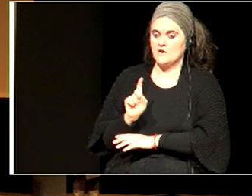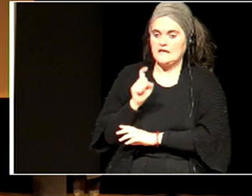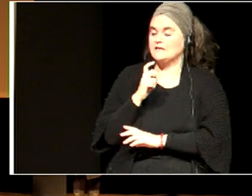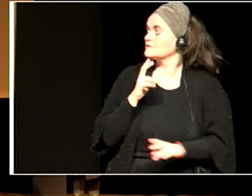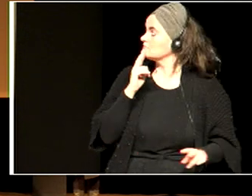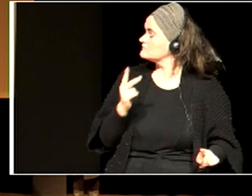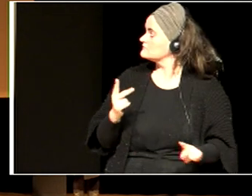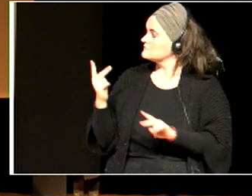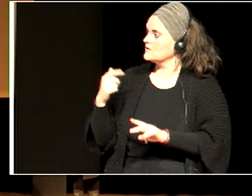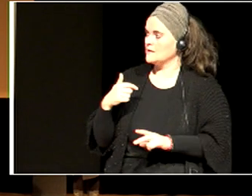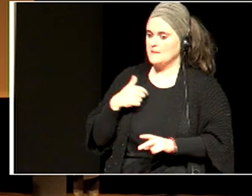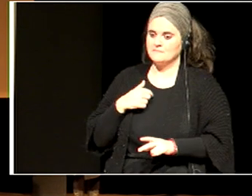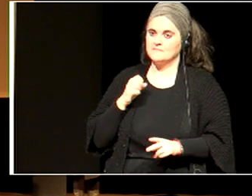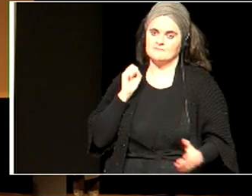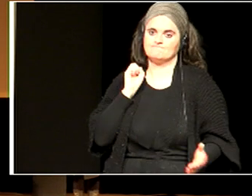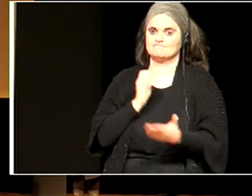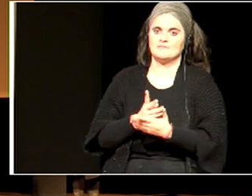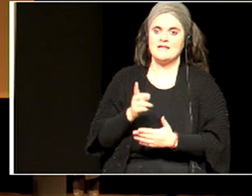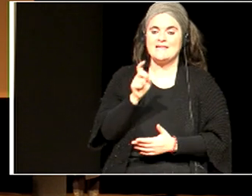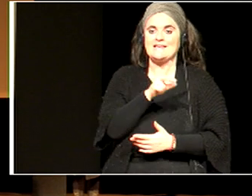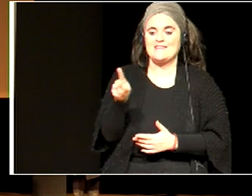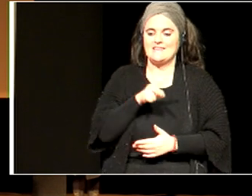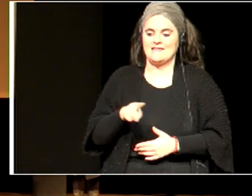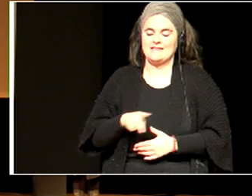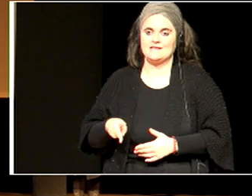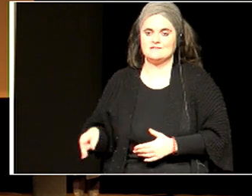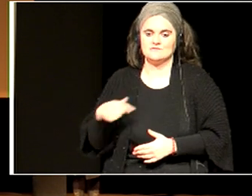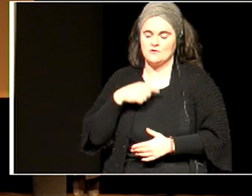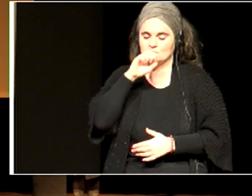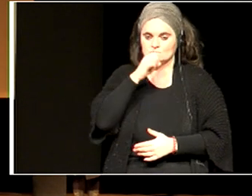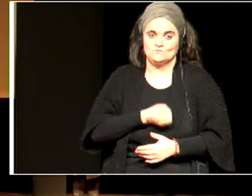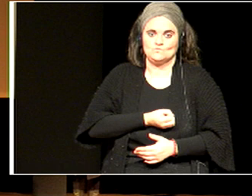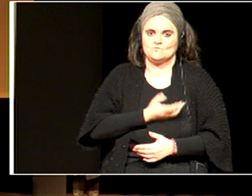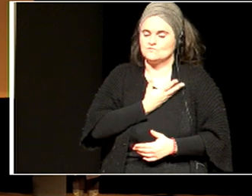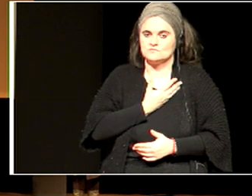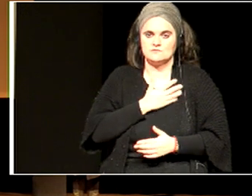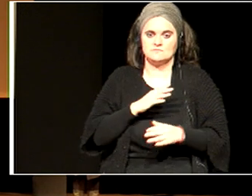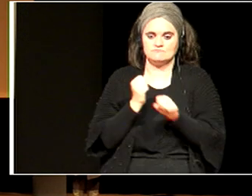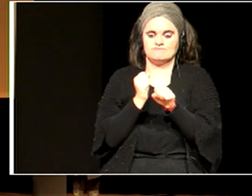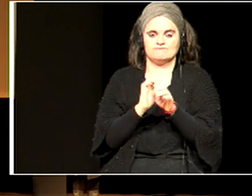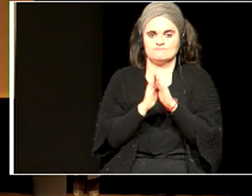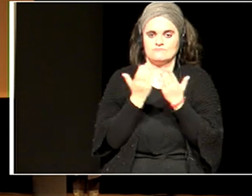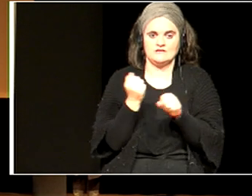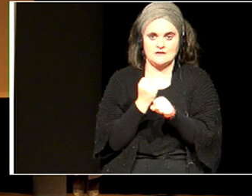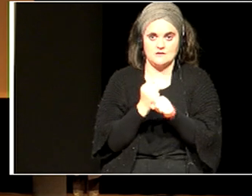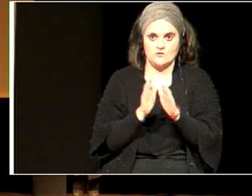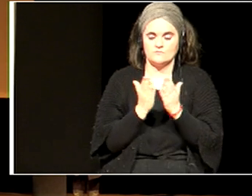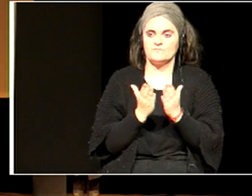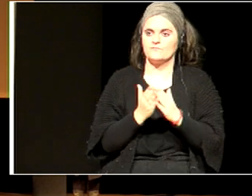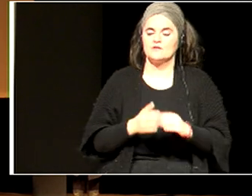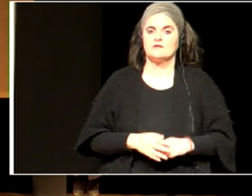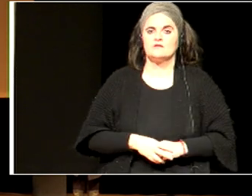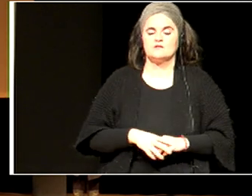ejemplo mi reto quincenal que es la niña de mis ojos de todas las unidades didácticas que llevo al aula a lo largo de mi vida